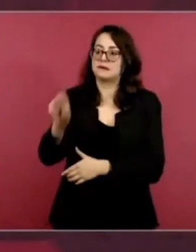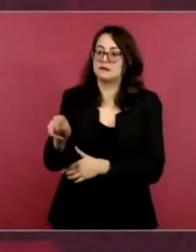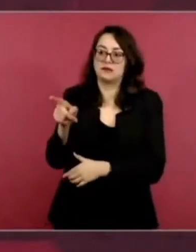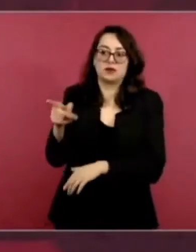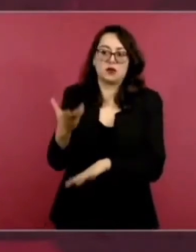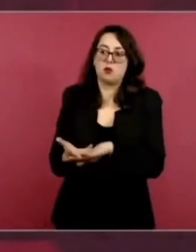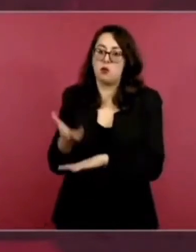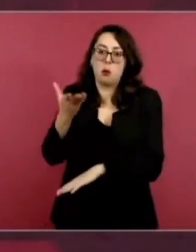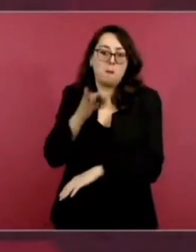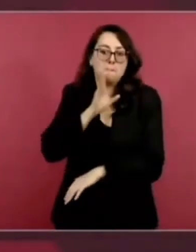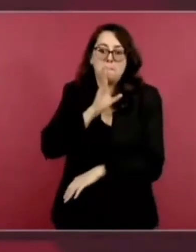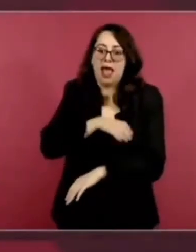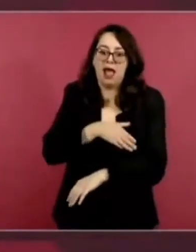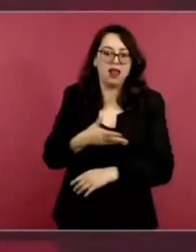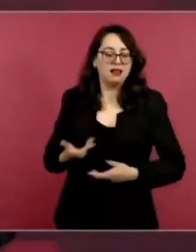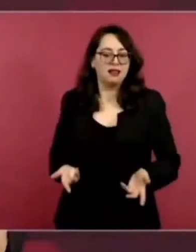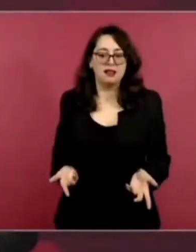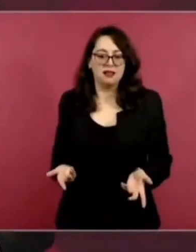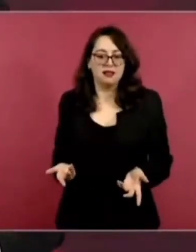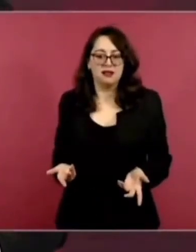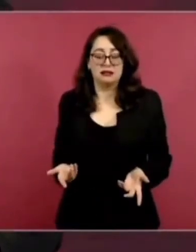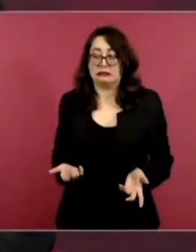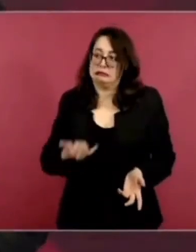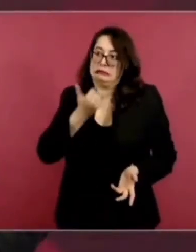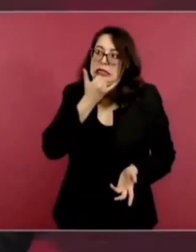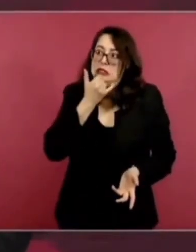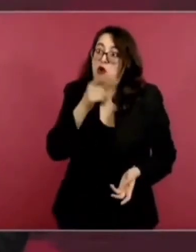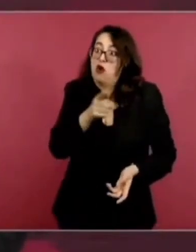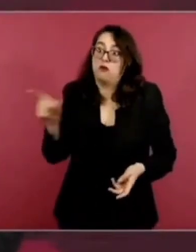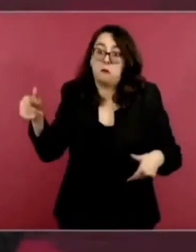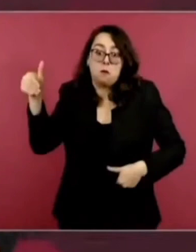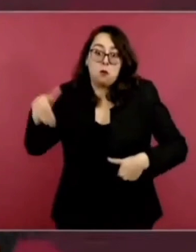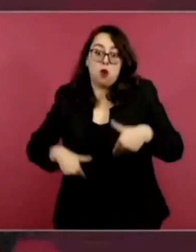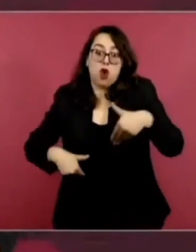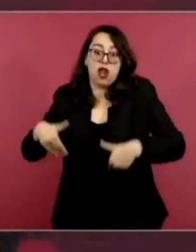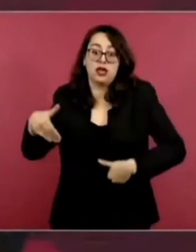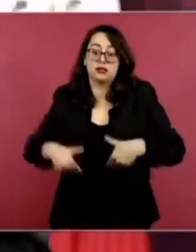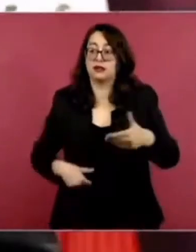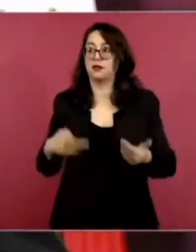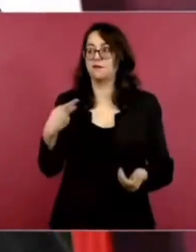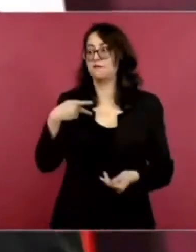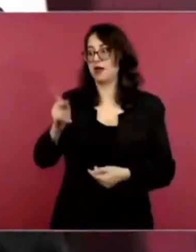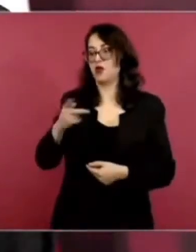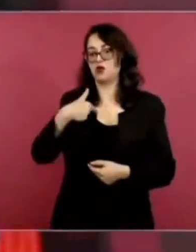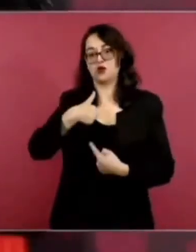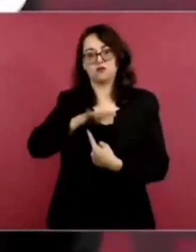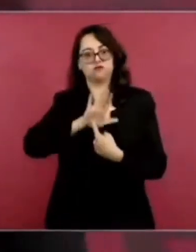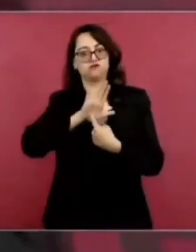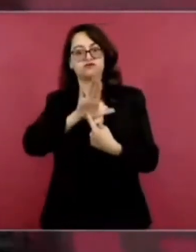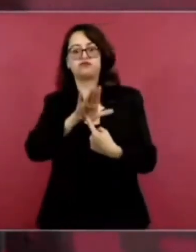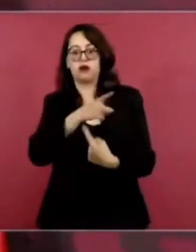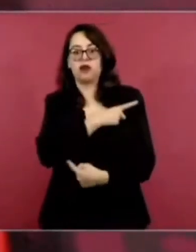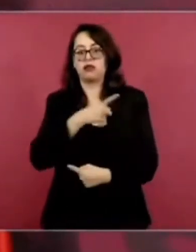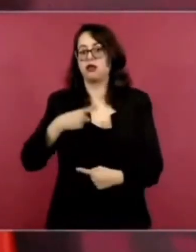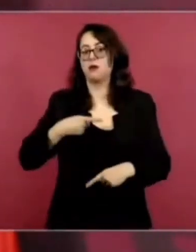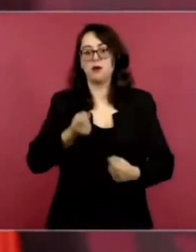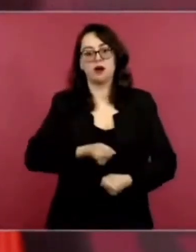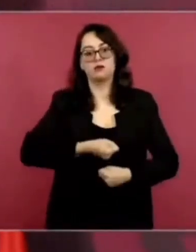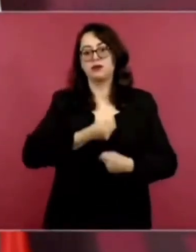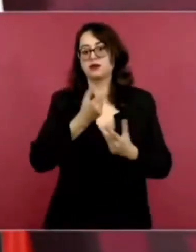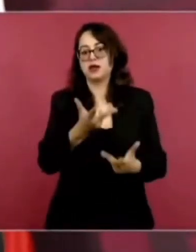Por las molestias que pueda causar lo que estoy diciendo, pero no me puedo quedar callado.